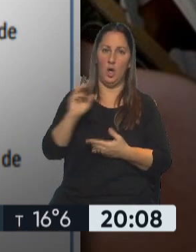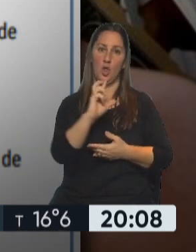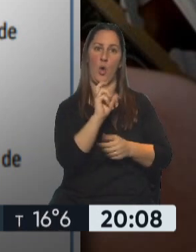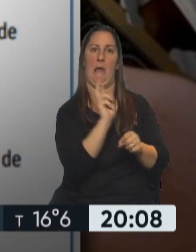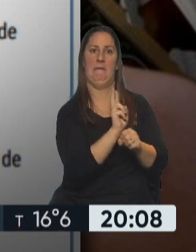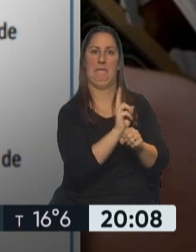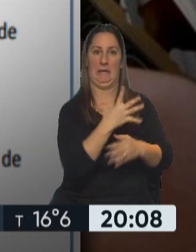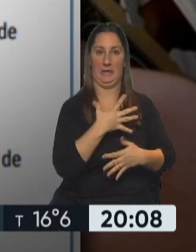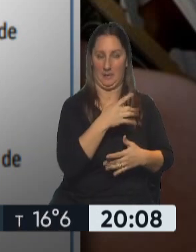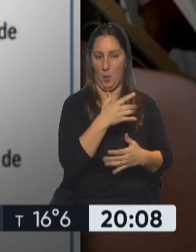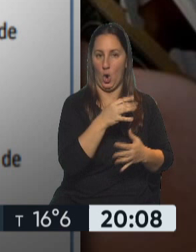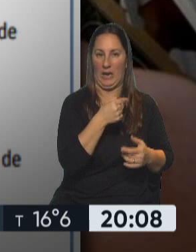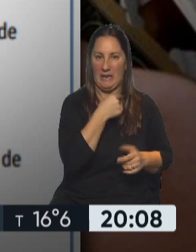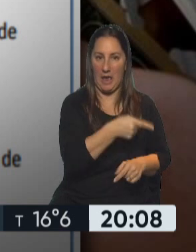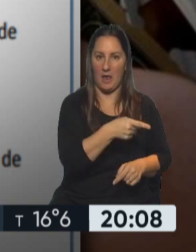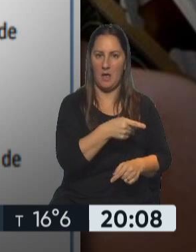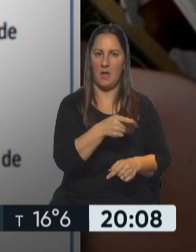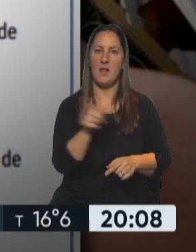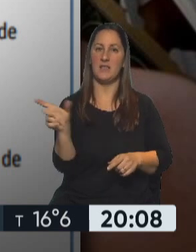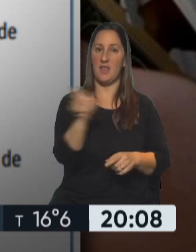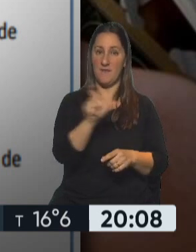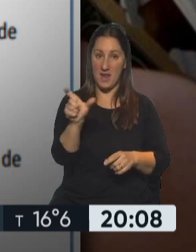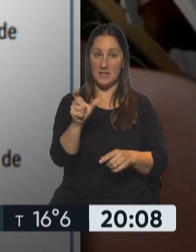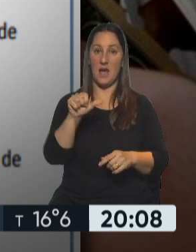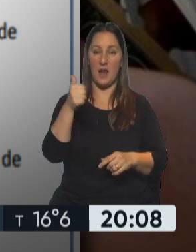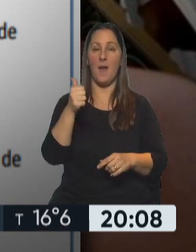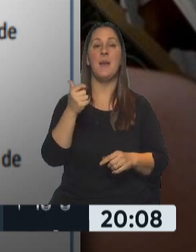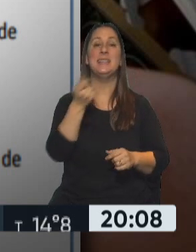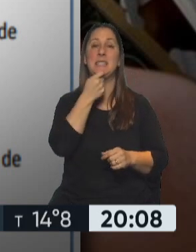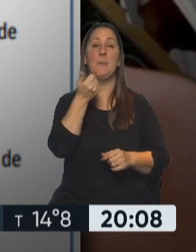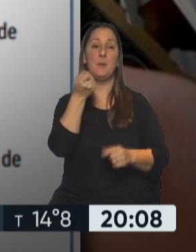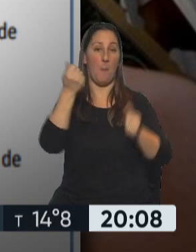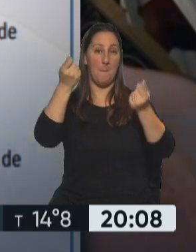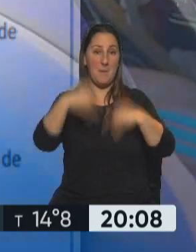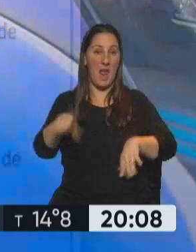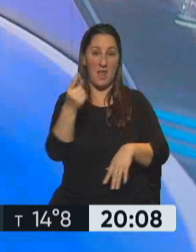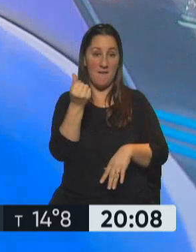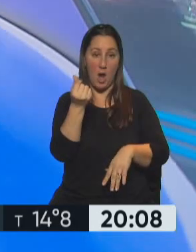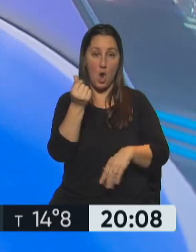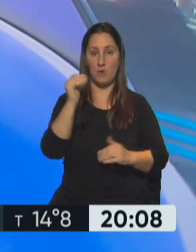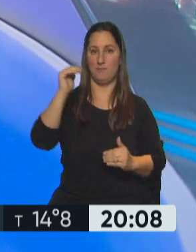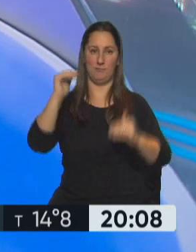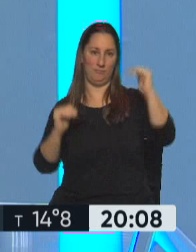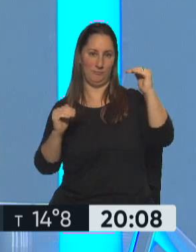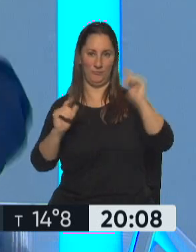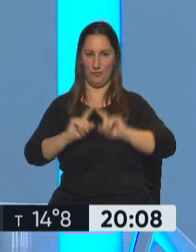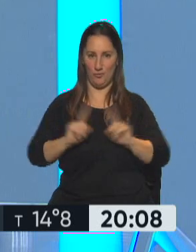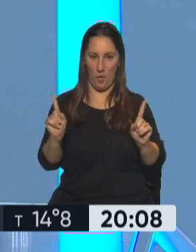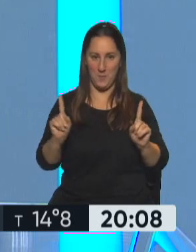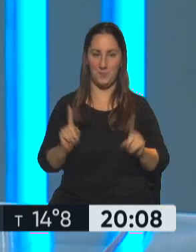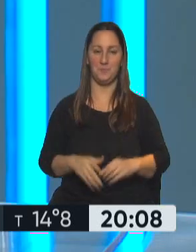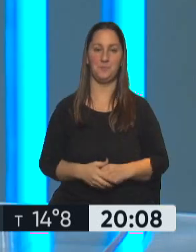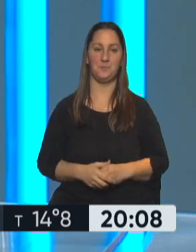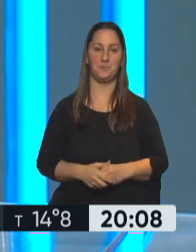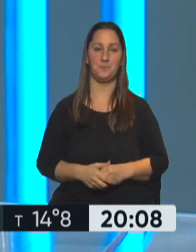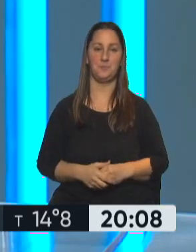diferencia el papel argentino le gana al dólar la evaluación no compañera porque